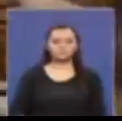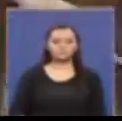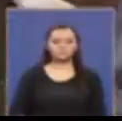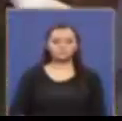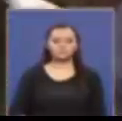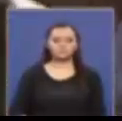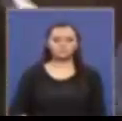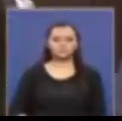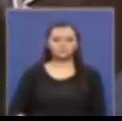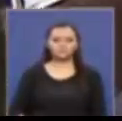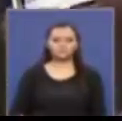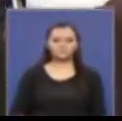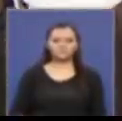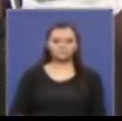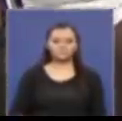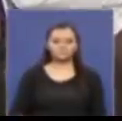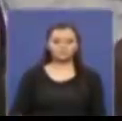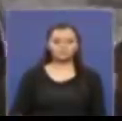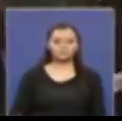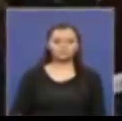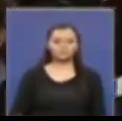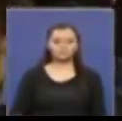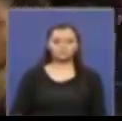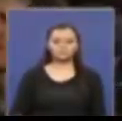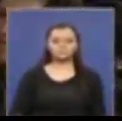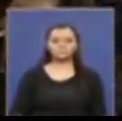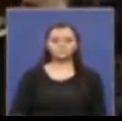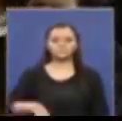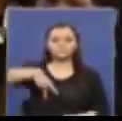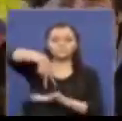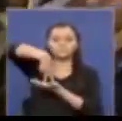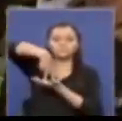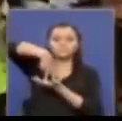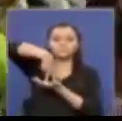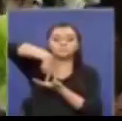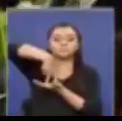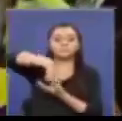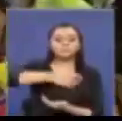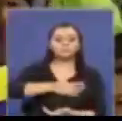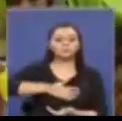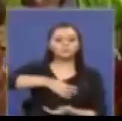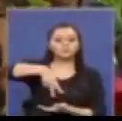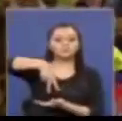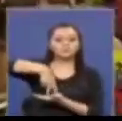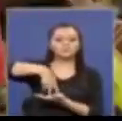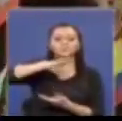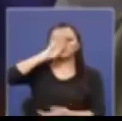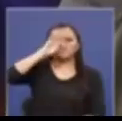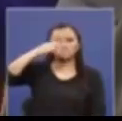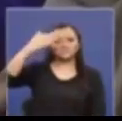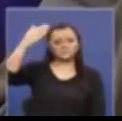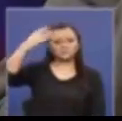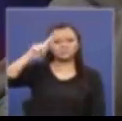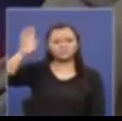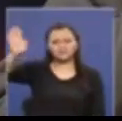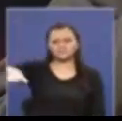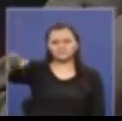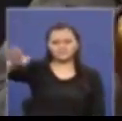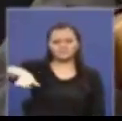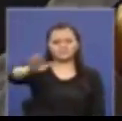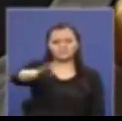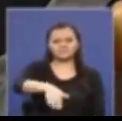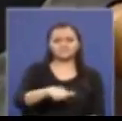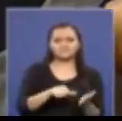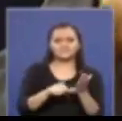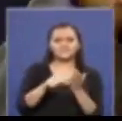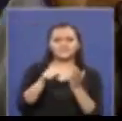construimos con este sacrificio? A ver, si se ponen de pie. Yo soy malcriado, siempre olvido de saludar. No ustedes, no, los